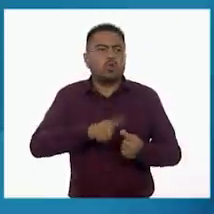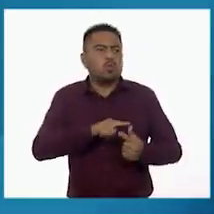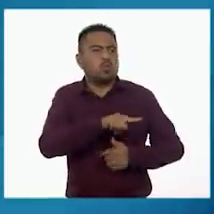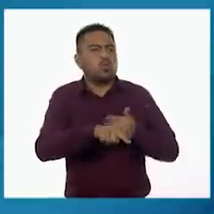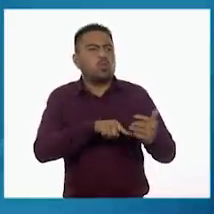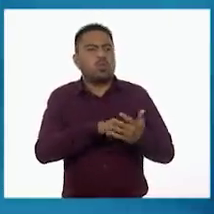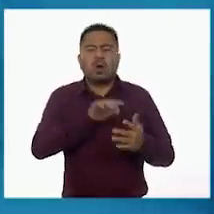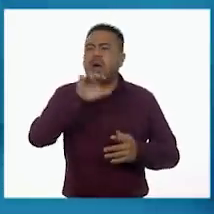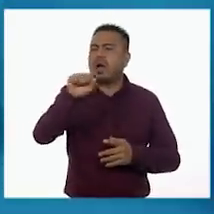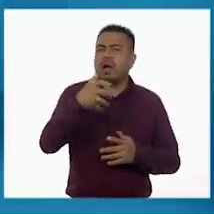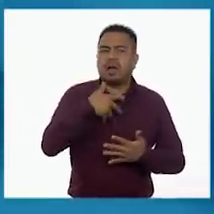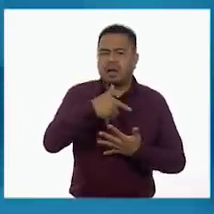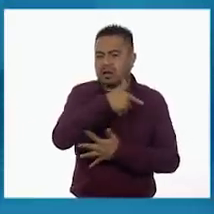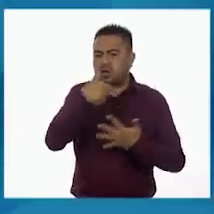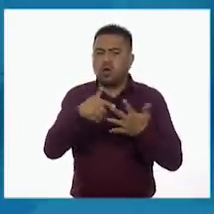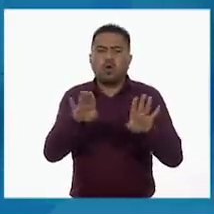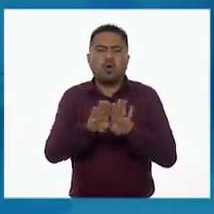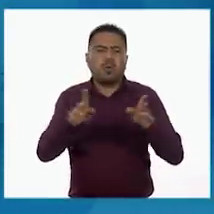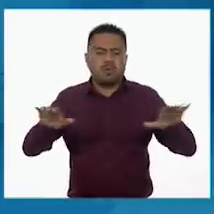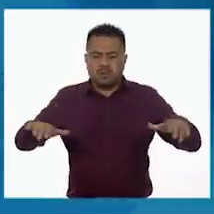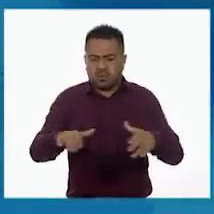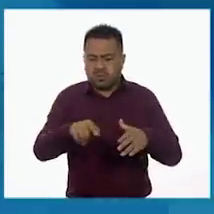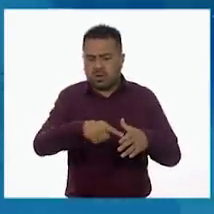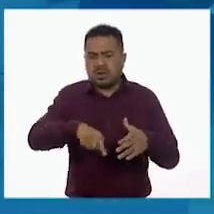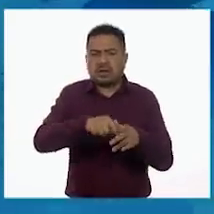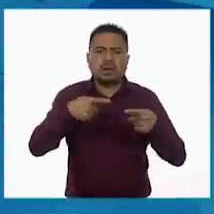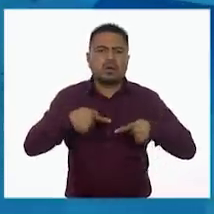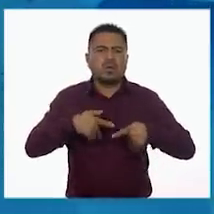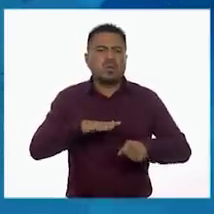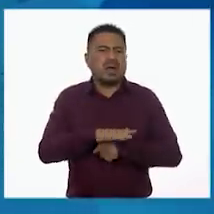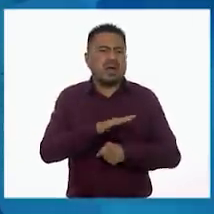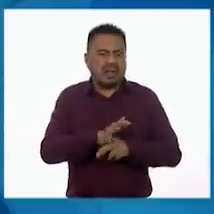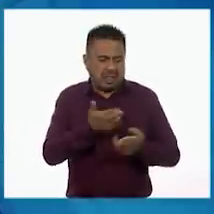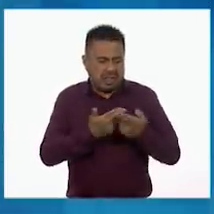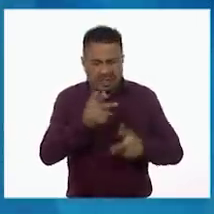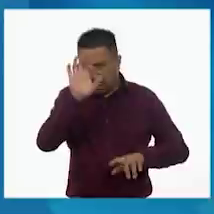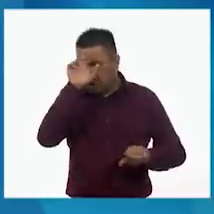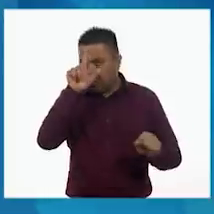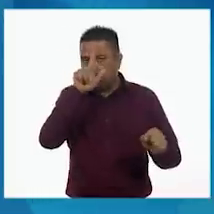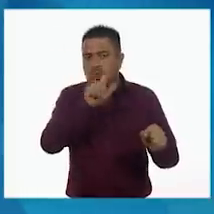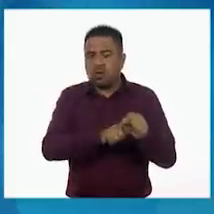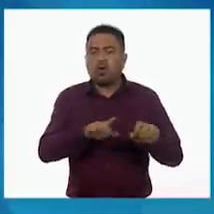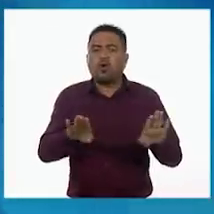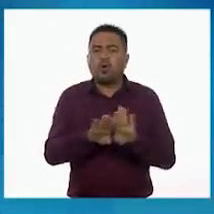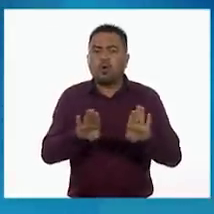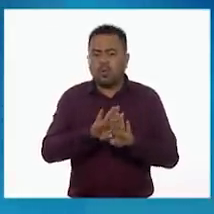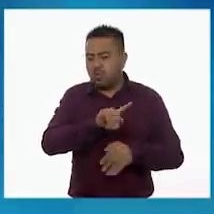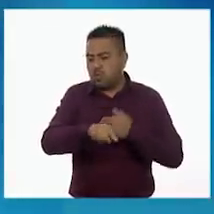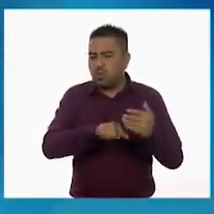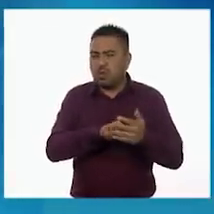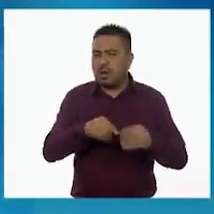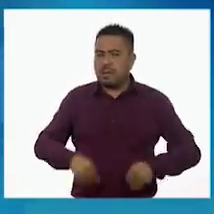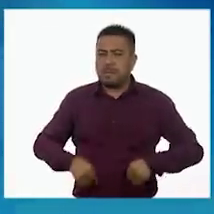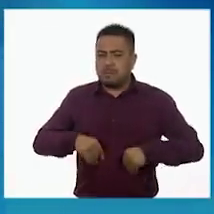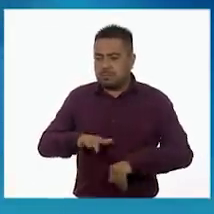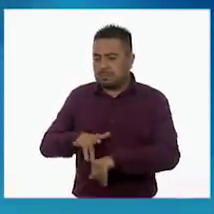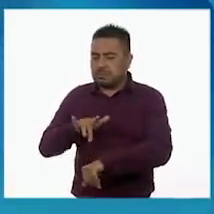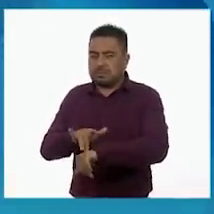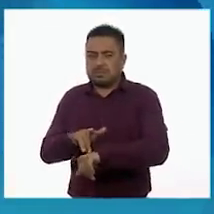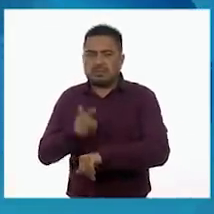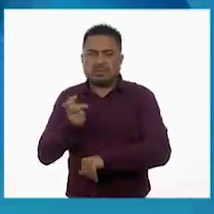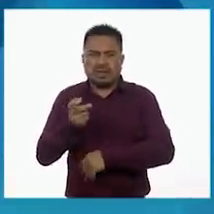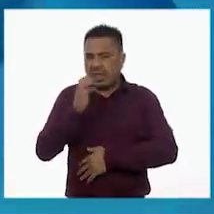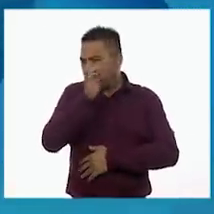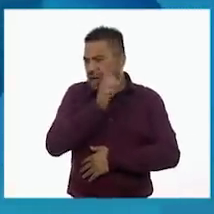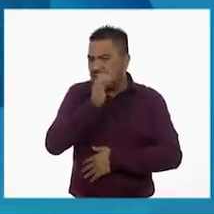ubican? ¿Cómo es su población? ¿Cuál es su riqueza cultural? ¿Cómo es el lugar donde habitan? ¿Es